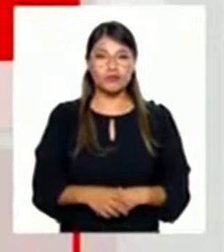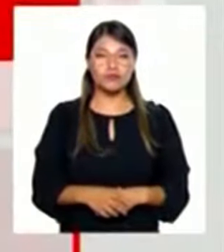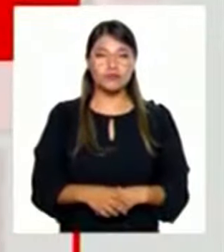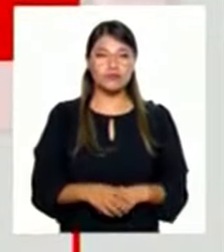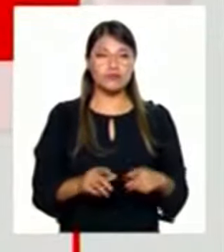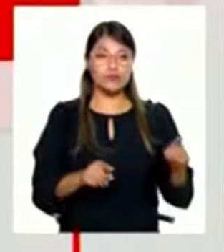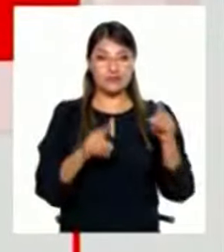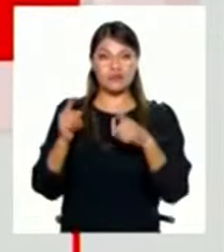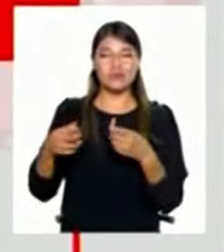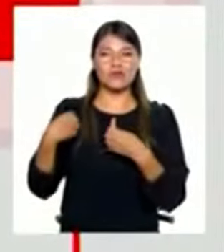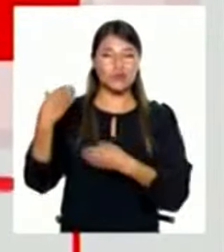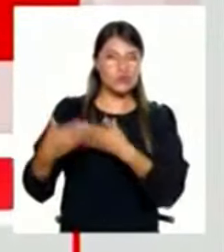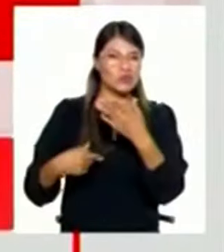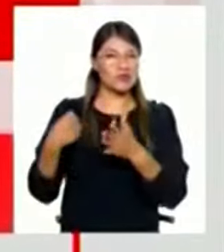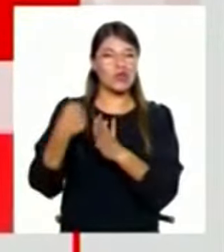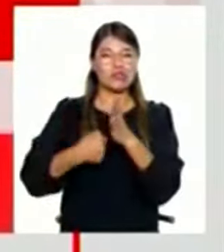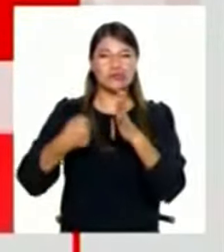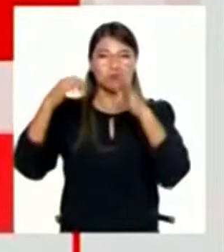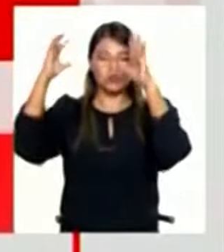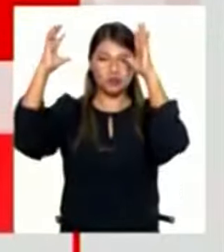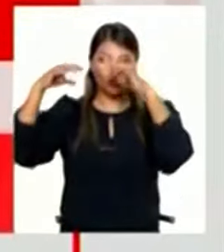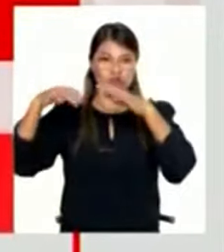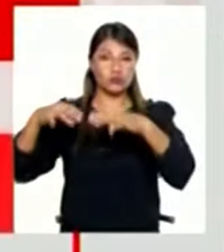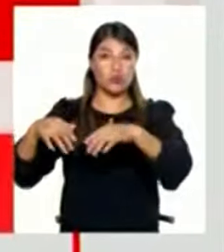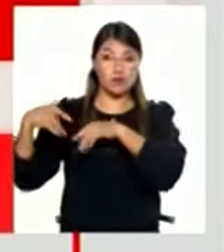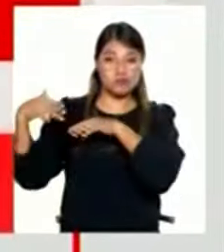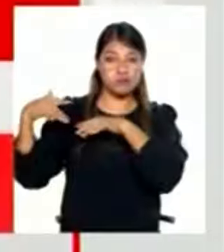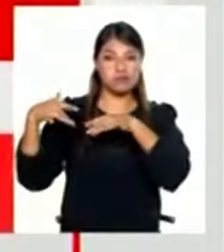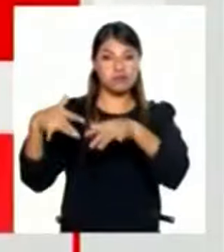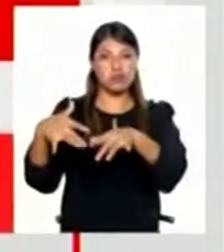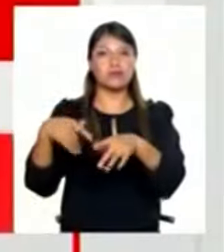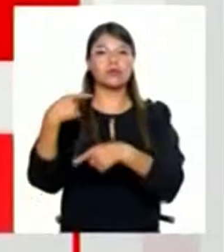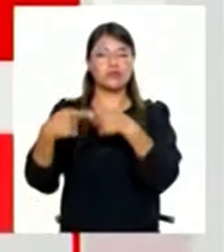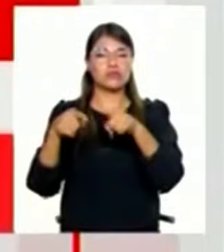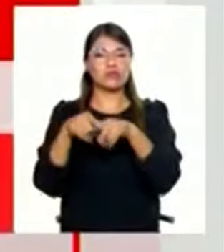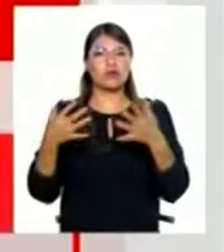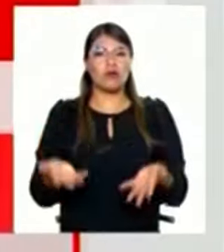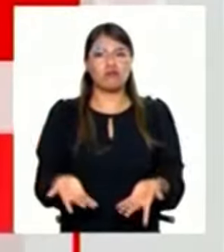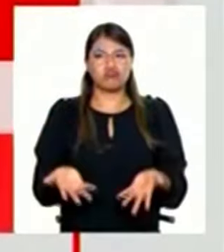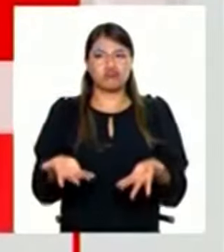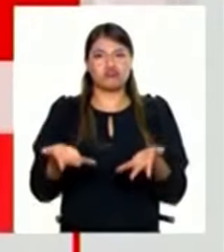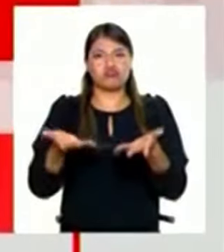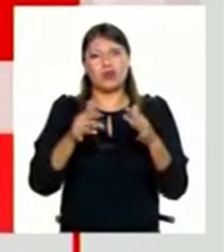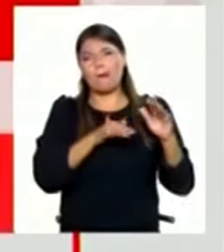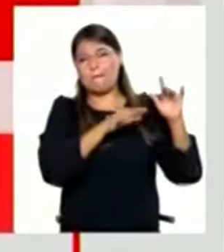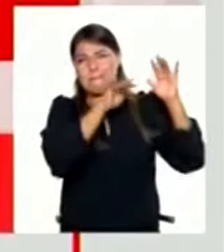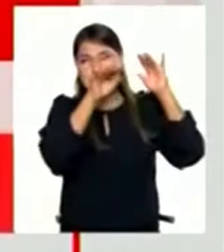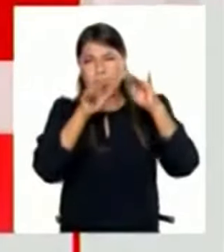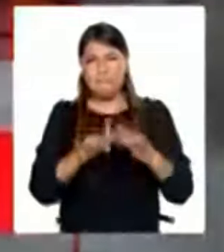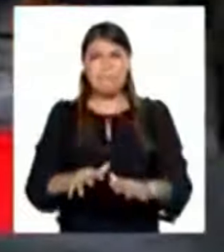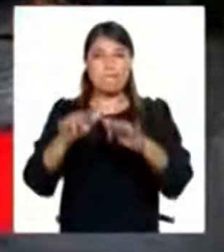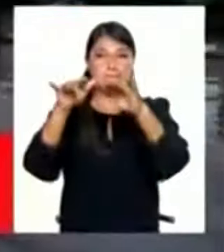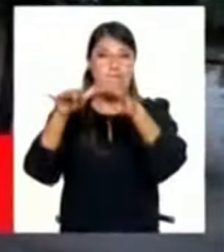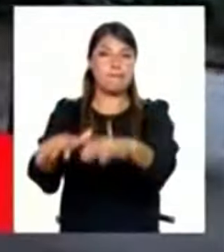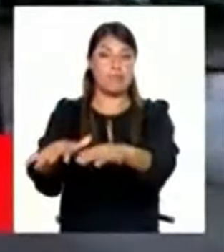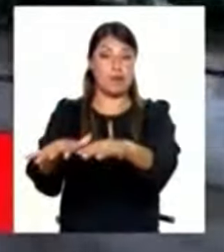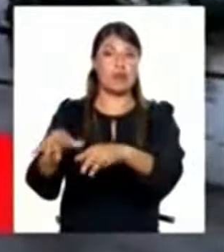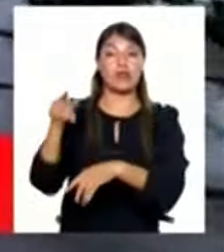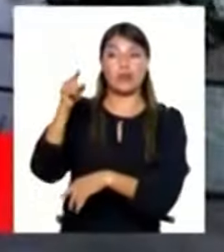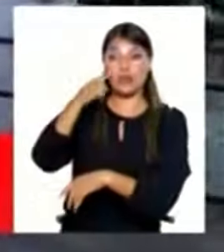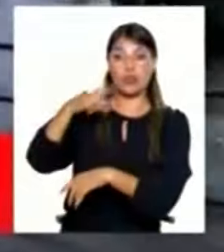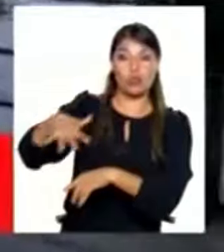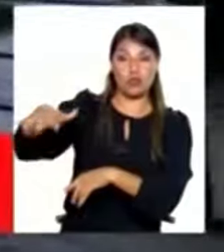Las fuertes y constantes lluvias en la región Pasco ocasionaron el incremento del caudal del río Yamajizú,